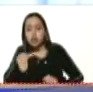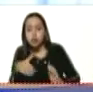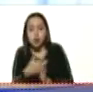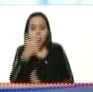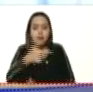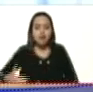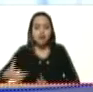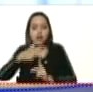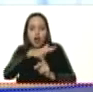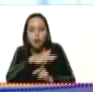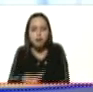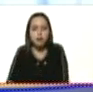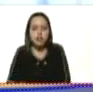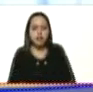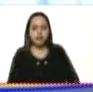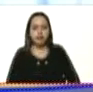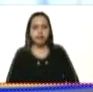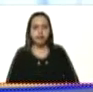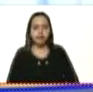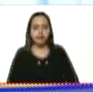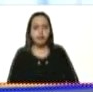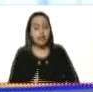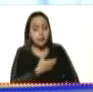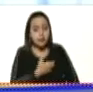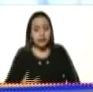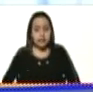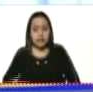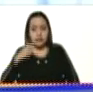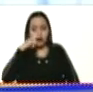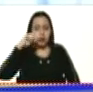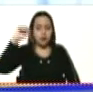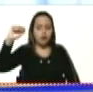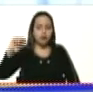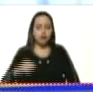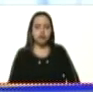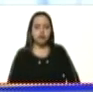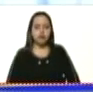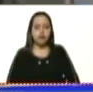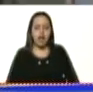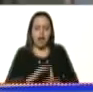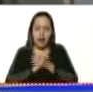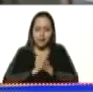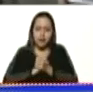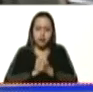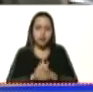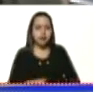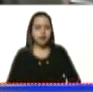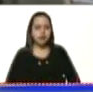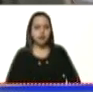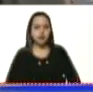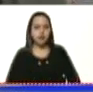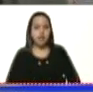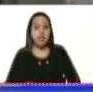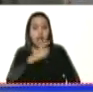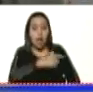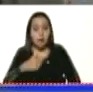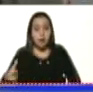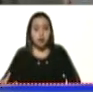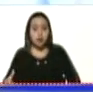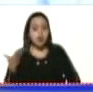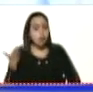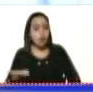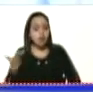oprimidos. Señor presidente Nicolás Maduro, amigo e ilustres autoridades de la